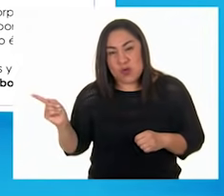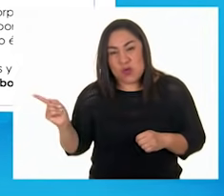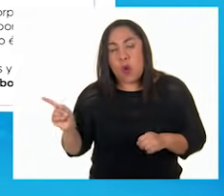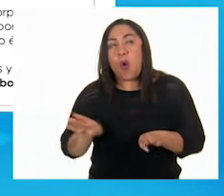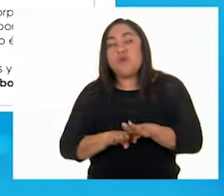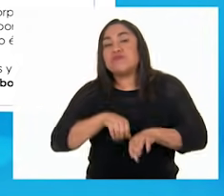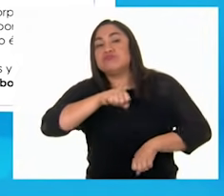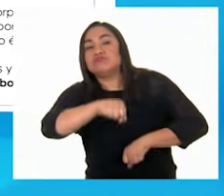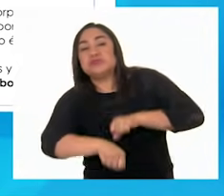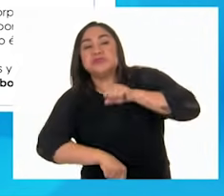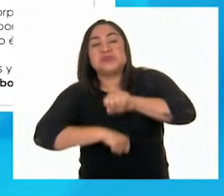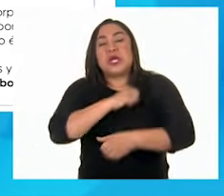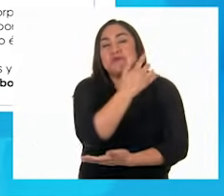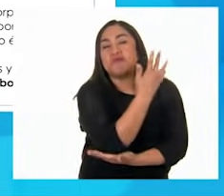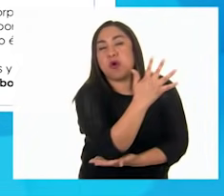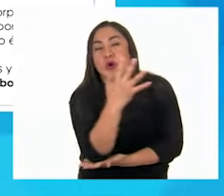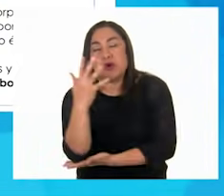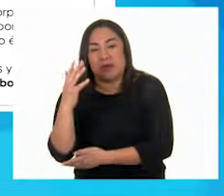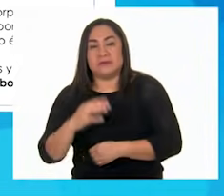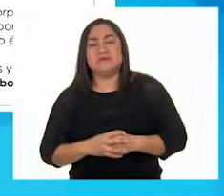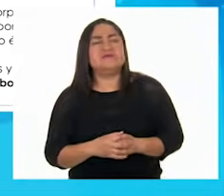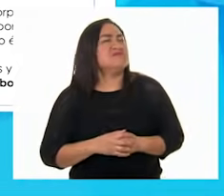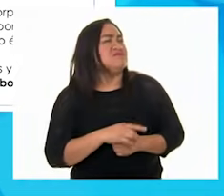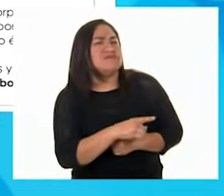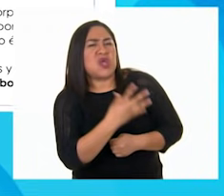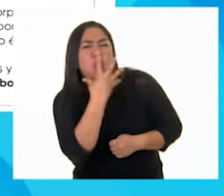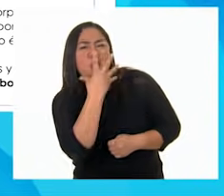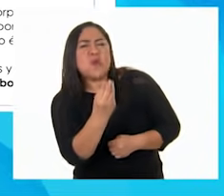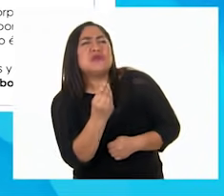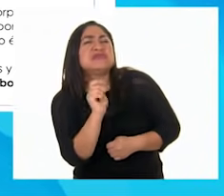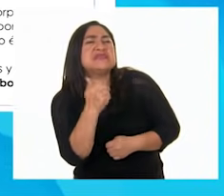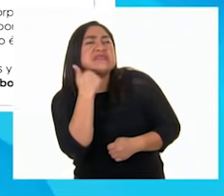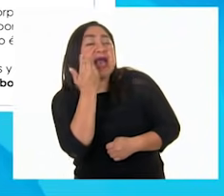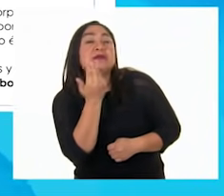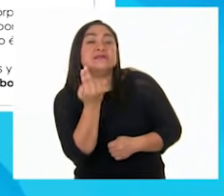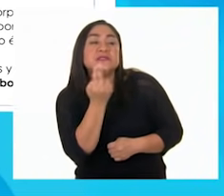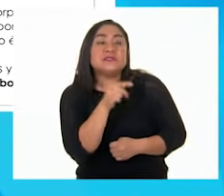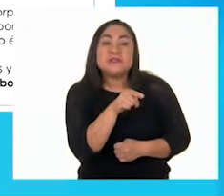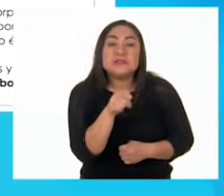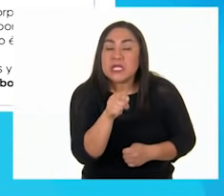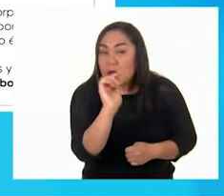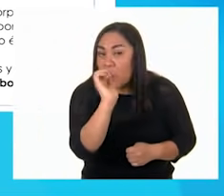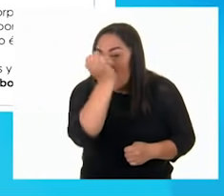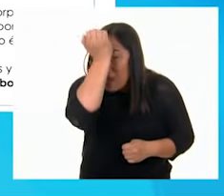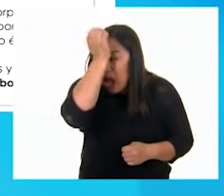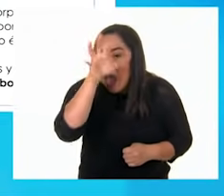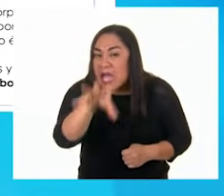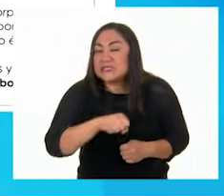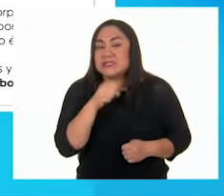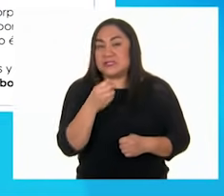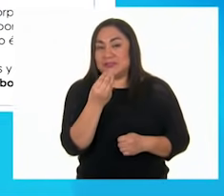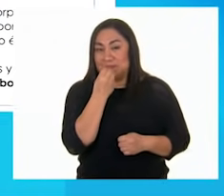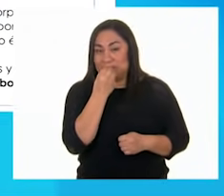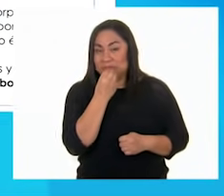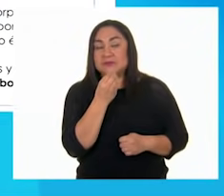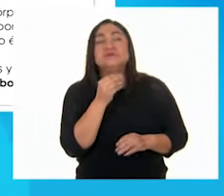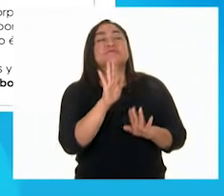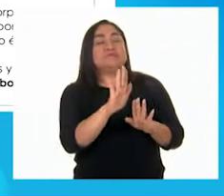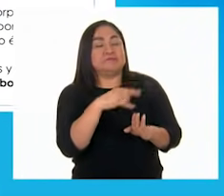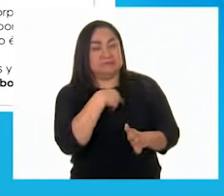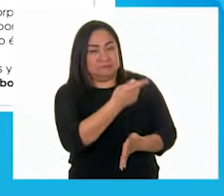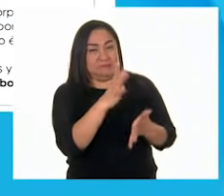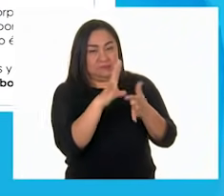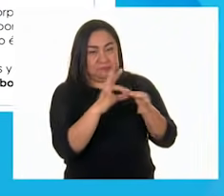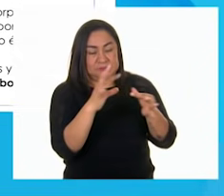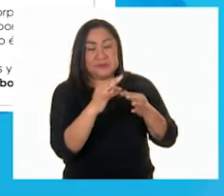pradera o en el bosquecito. ¿Cuál es la intención? Quería comerse a las ovejas. Ajá. Que aquí quiero recalcar algo,